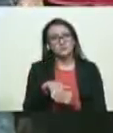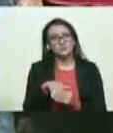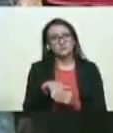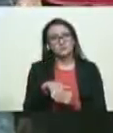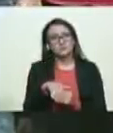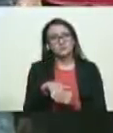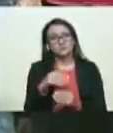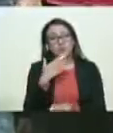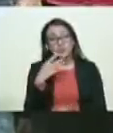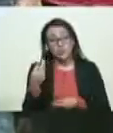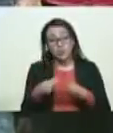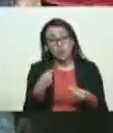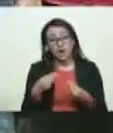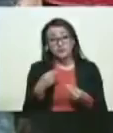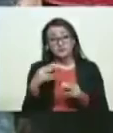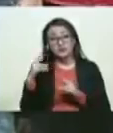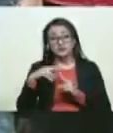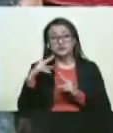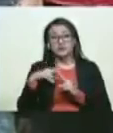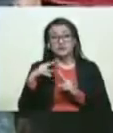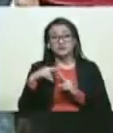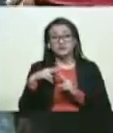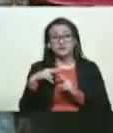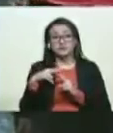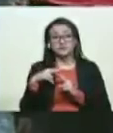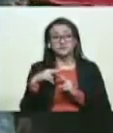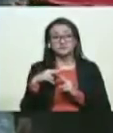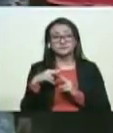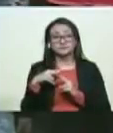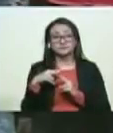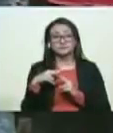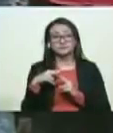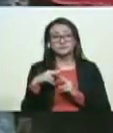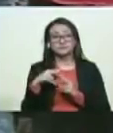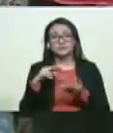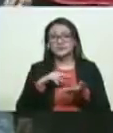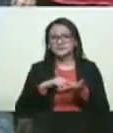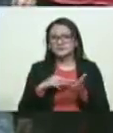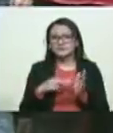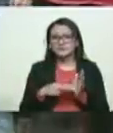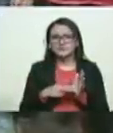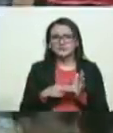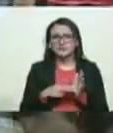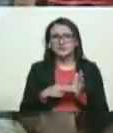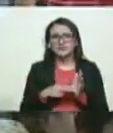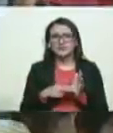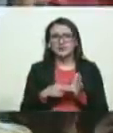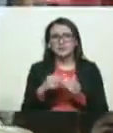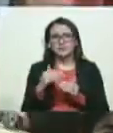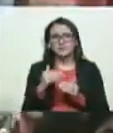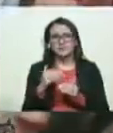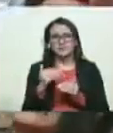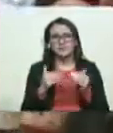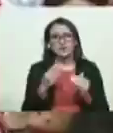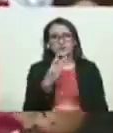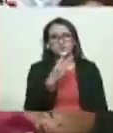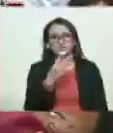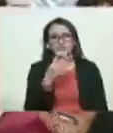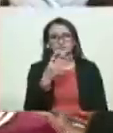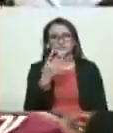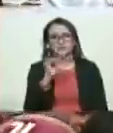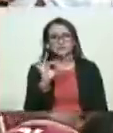si eso lo hacemos en el táchira estaríamos sacando no menos de